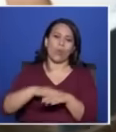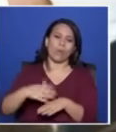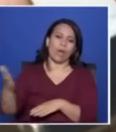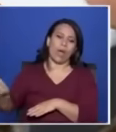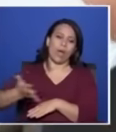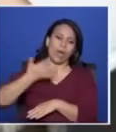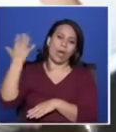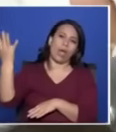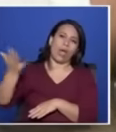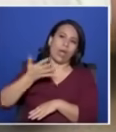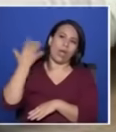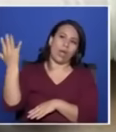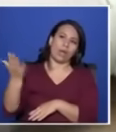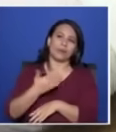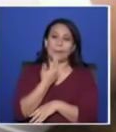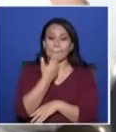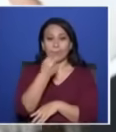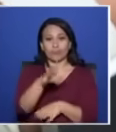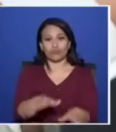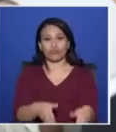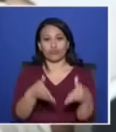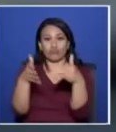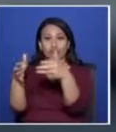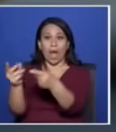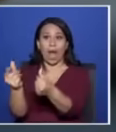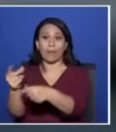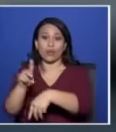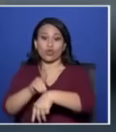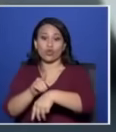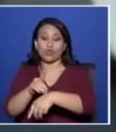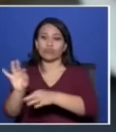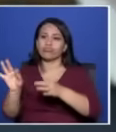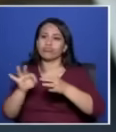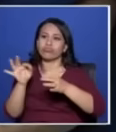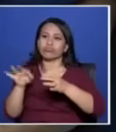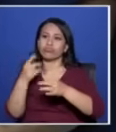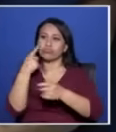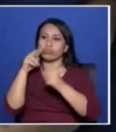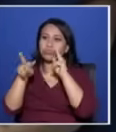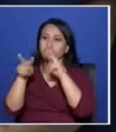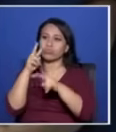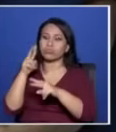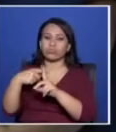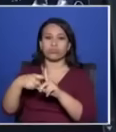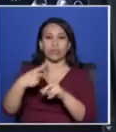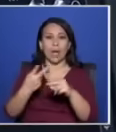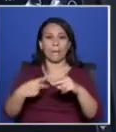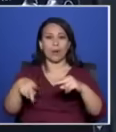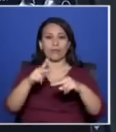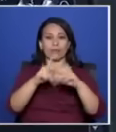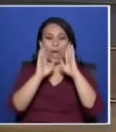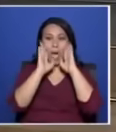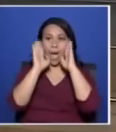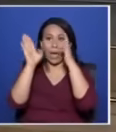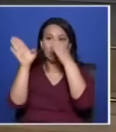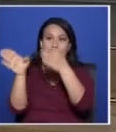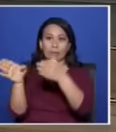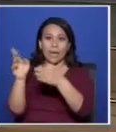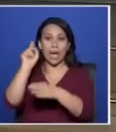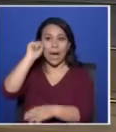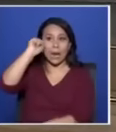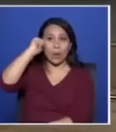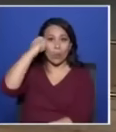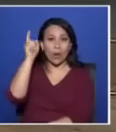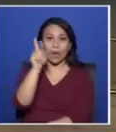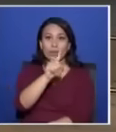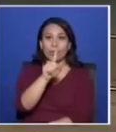calor. En este caso, debes llevar a tu mascota inmediatamente a una clínica veterinaria para que profesionales lo atiendan. Recuerda